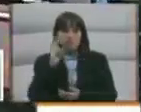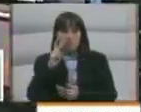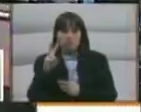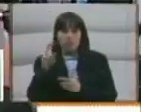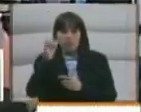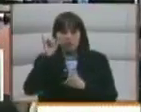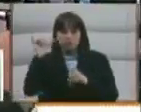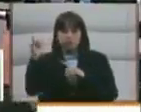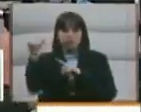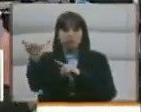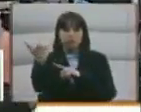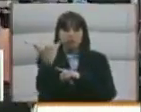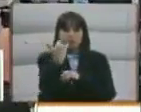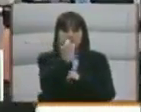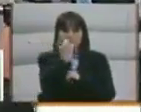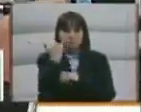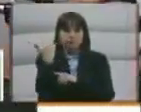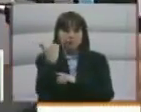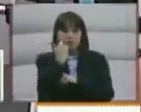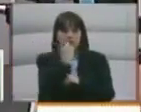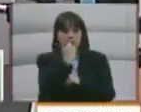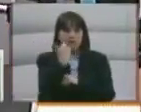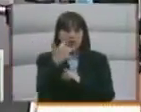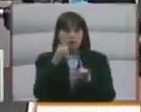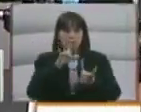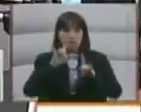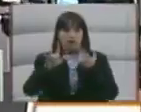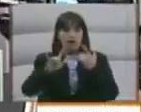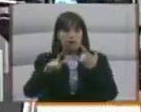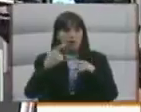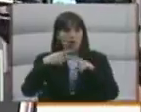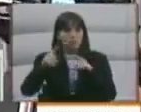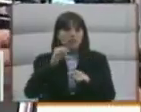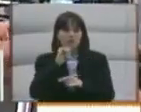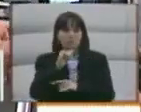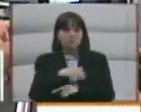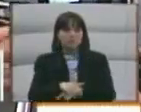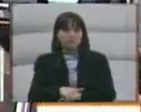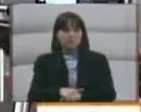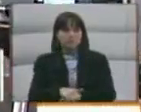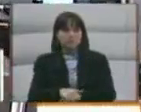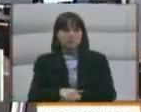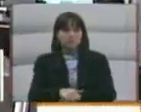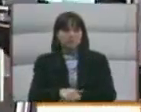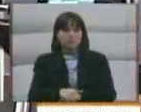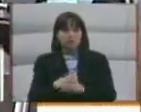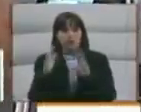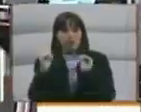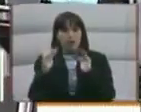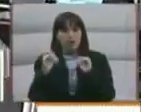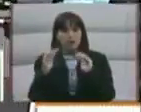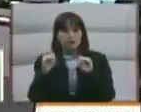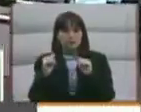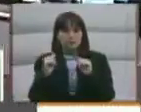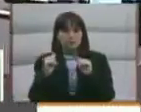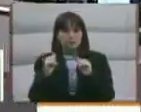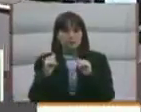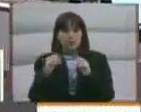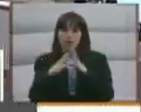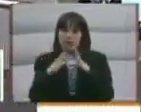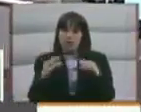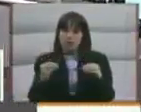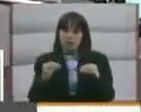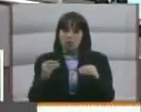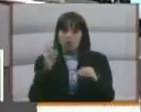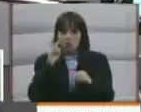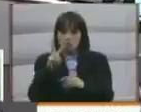a hacer esto. Yo también te amo, Marilis, Vitri. Para despedir entonces y que todos aquellos que nos están